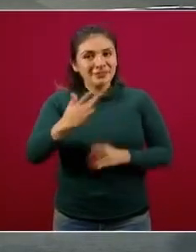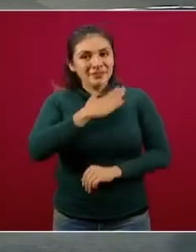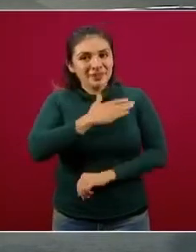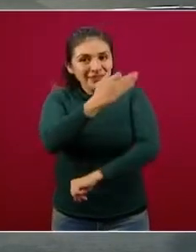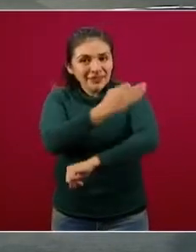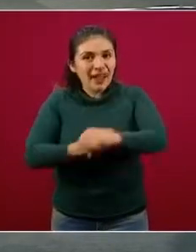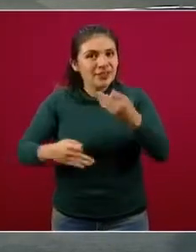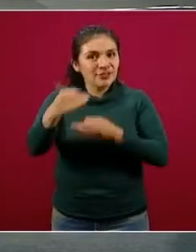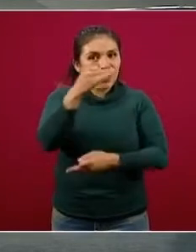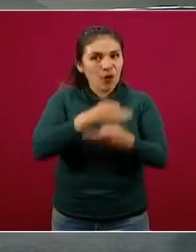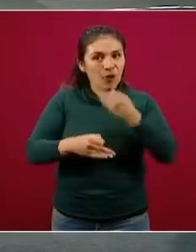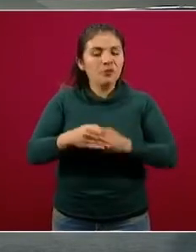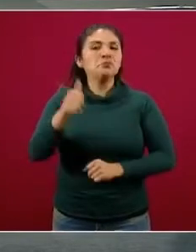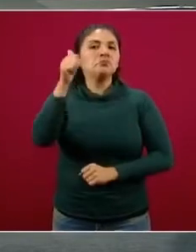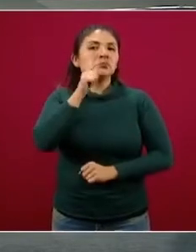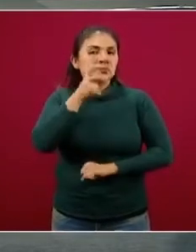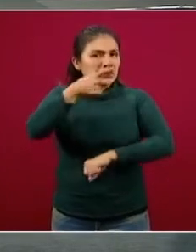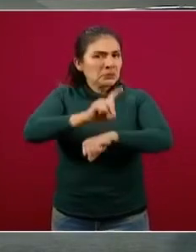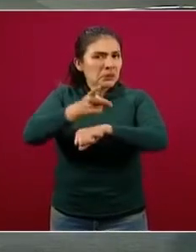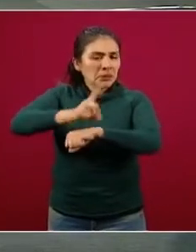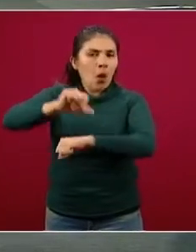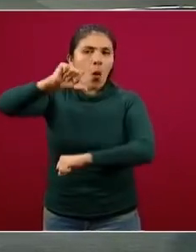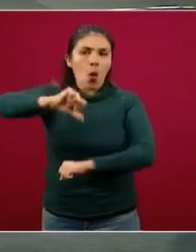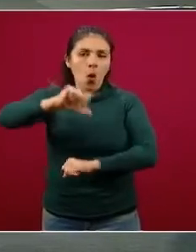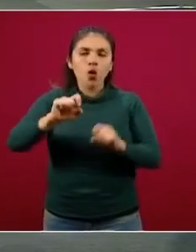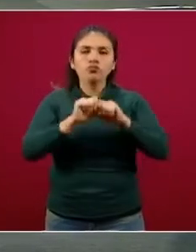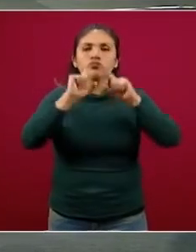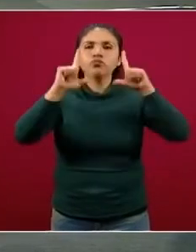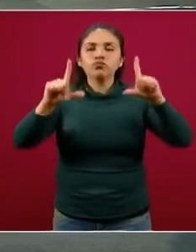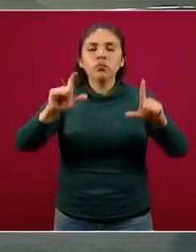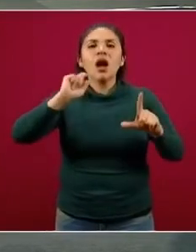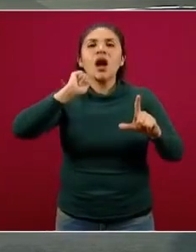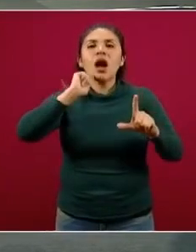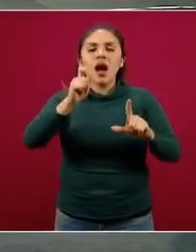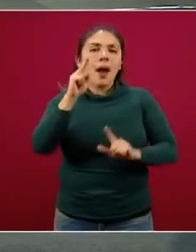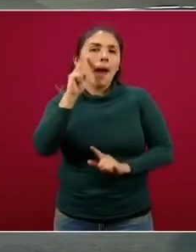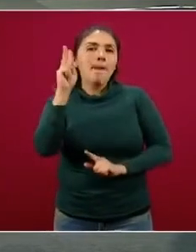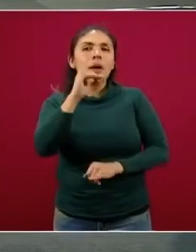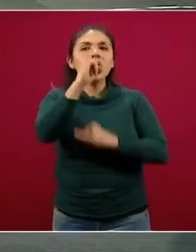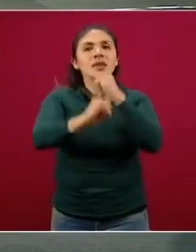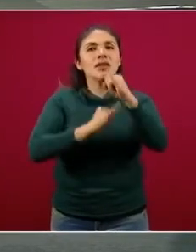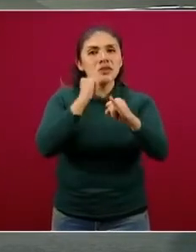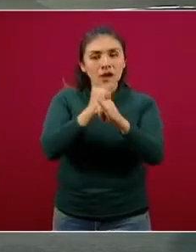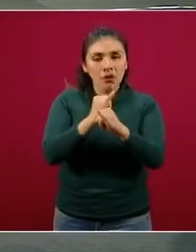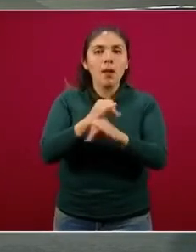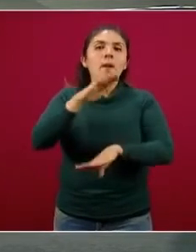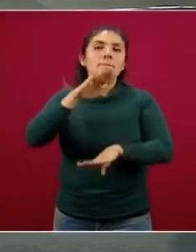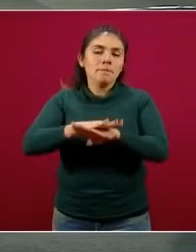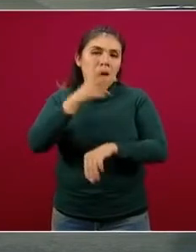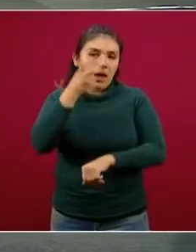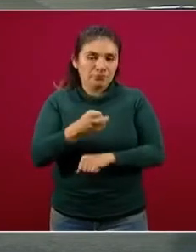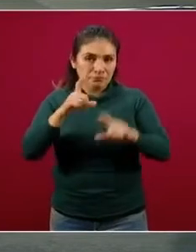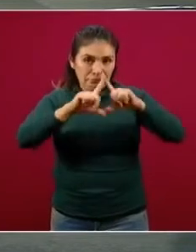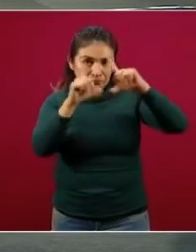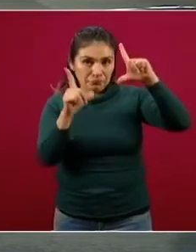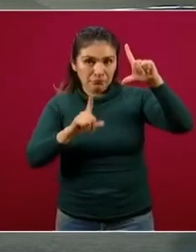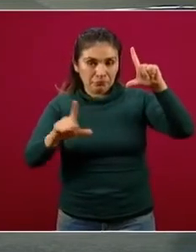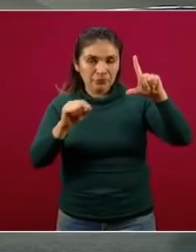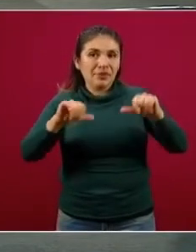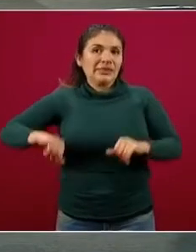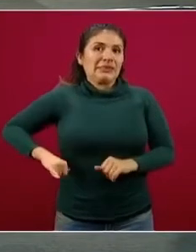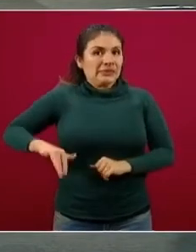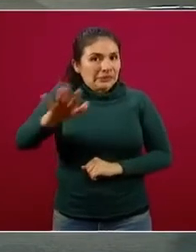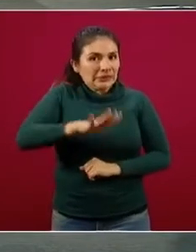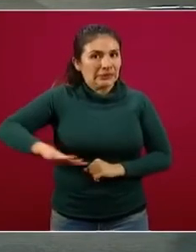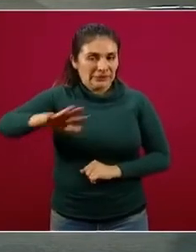todos. Como todos los días, vamos a llevar a cabo la actualización de los panoramas internacional y sobre todo el nacional, que es del interés de